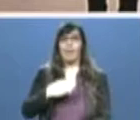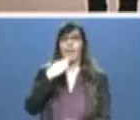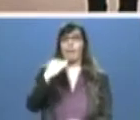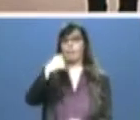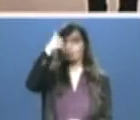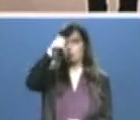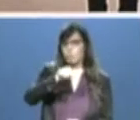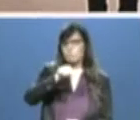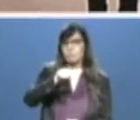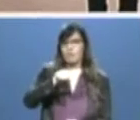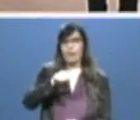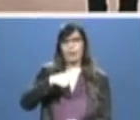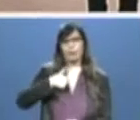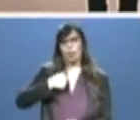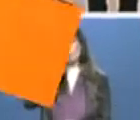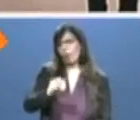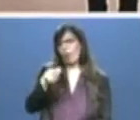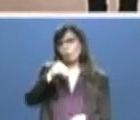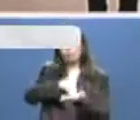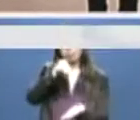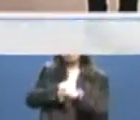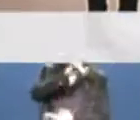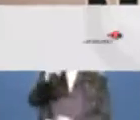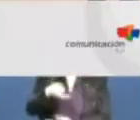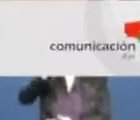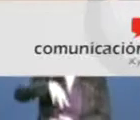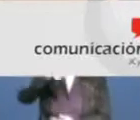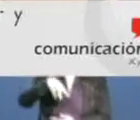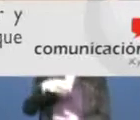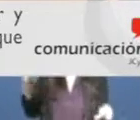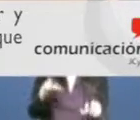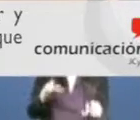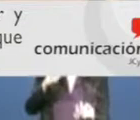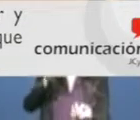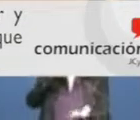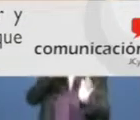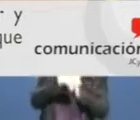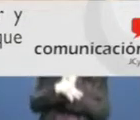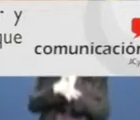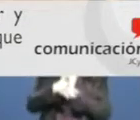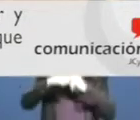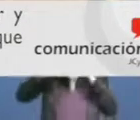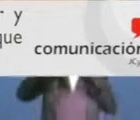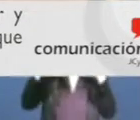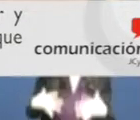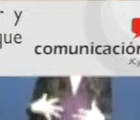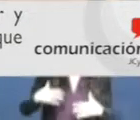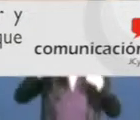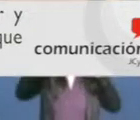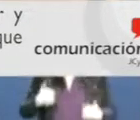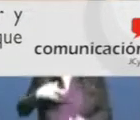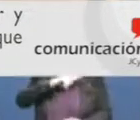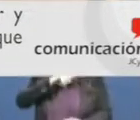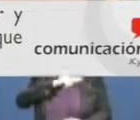hombre, no me canso en decirlo, son el resultado de la historia humana y religiosa de un pueblo